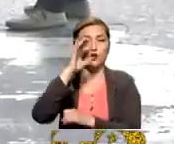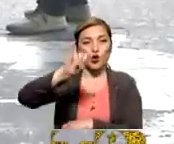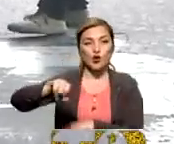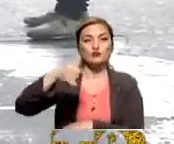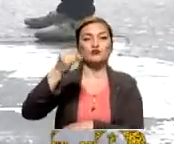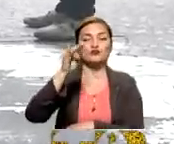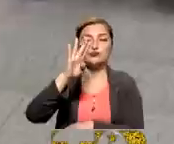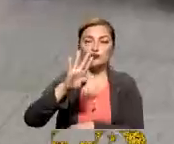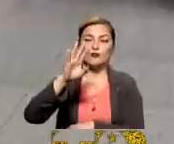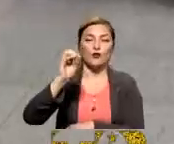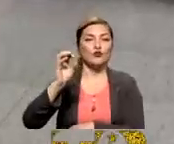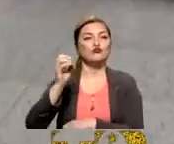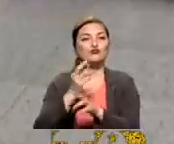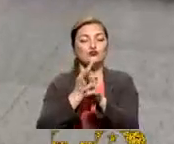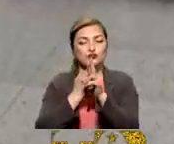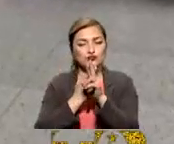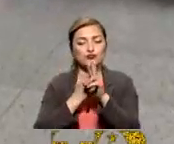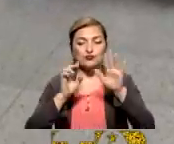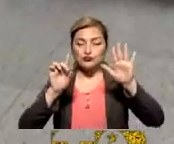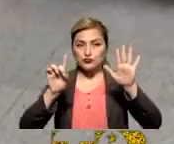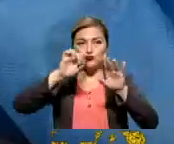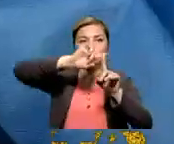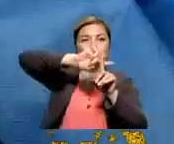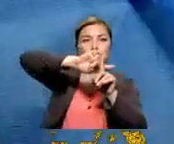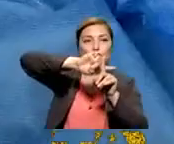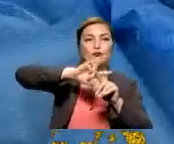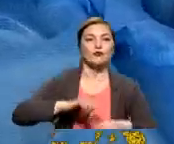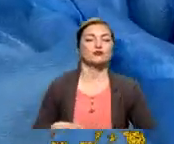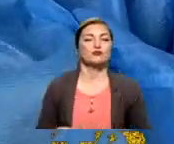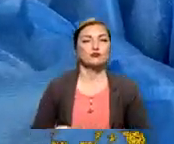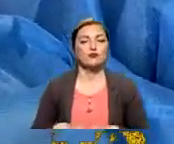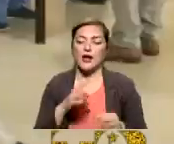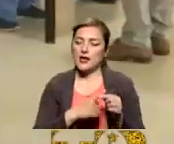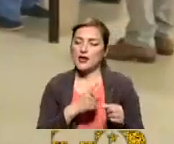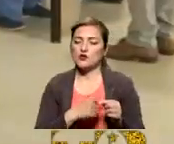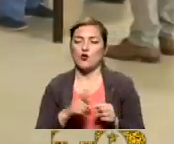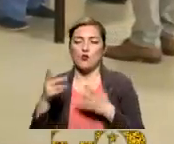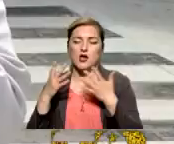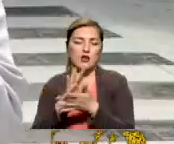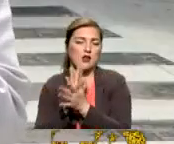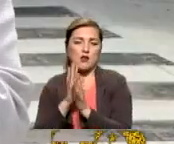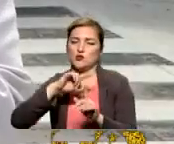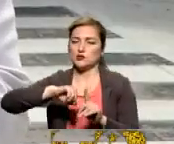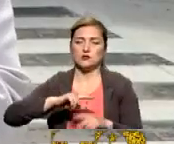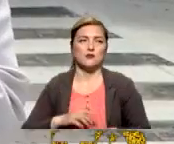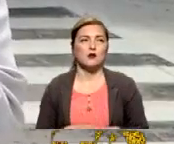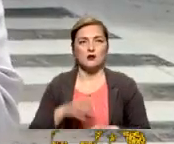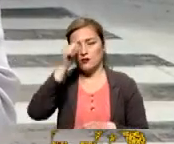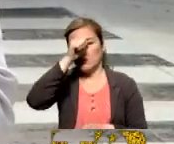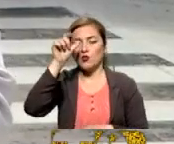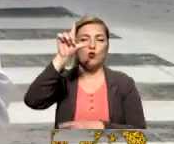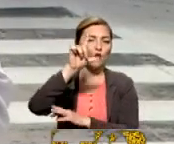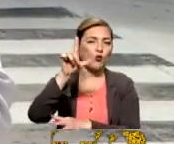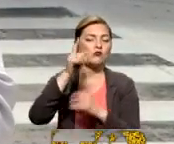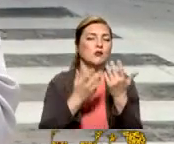iban más de 400 resultados, de los que solo 6 fueron positivos en la capital y ninguno en el puerto principal. Entre domingo y lunes se espera